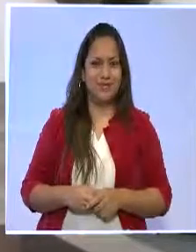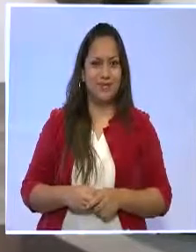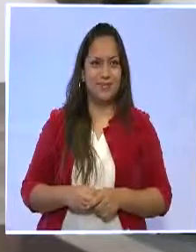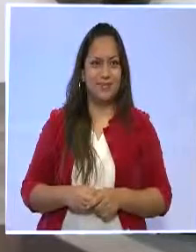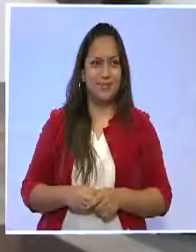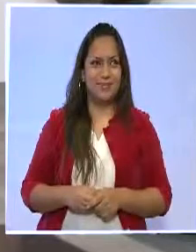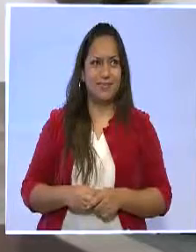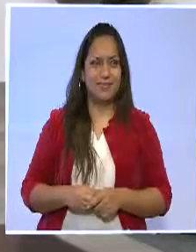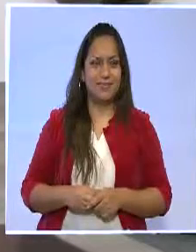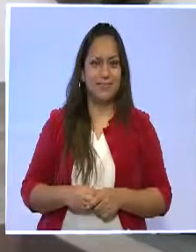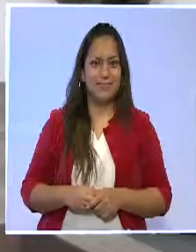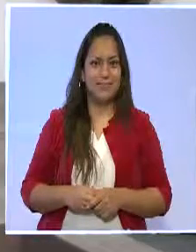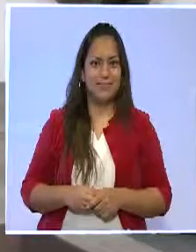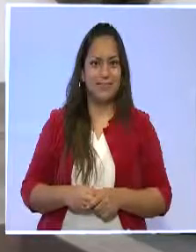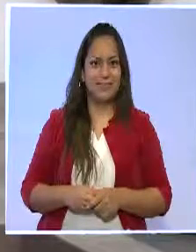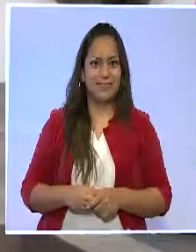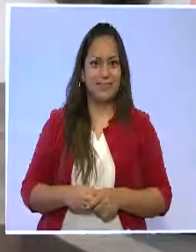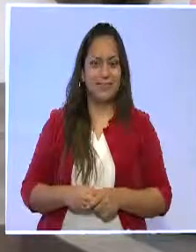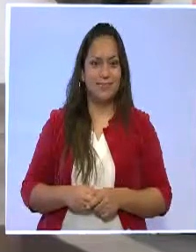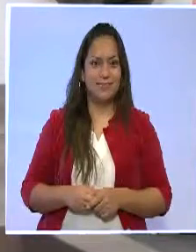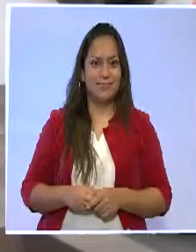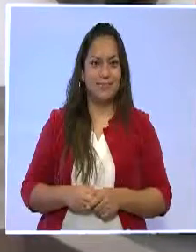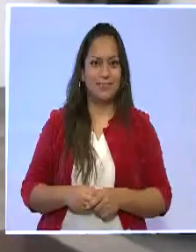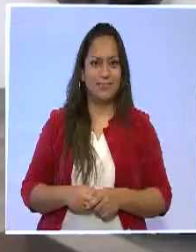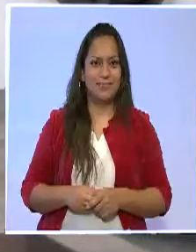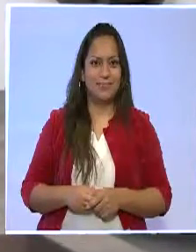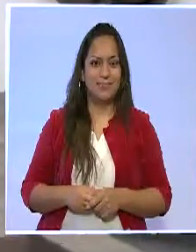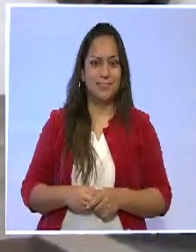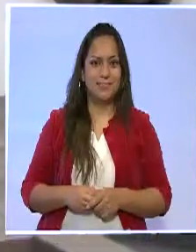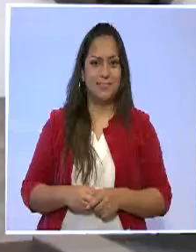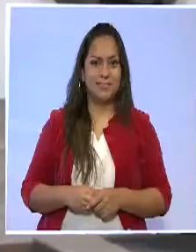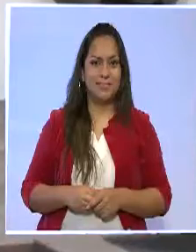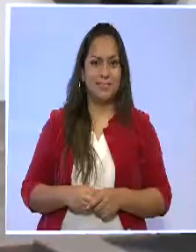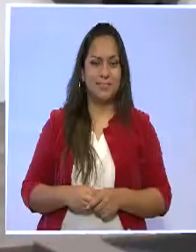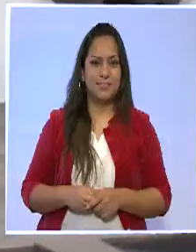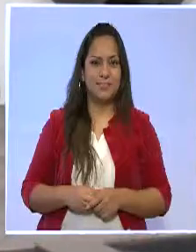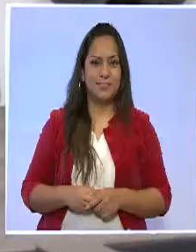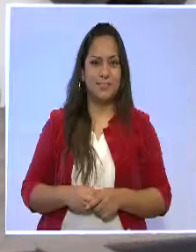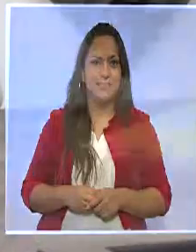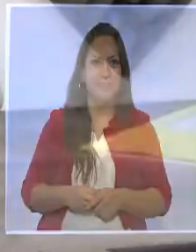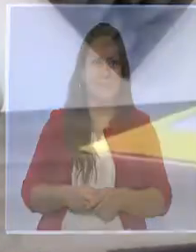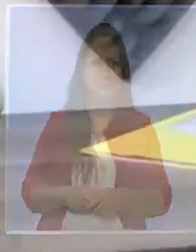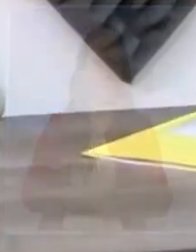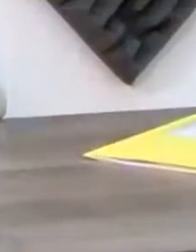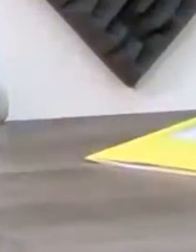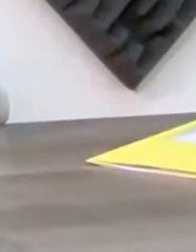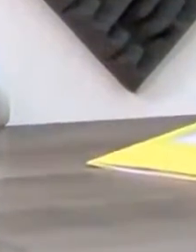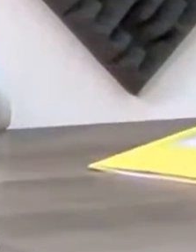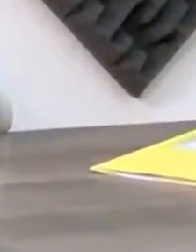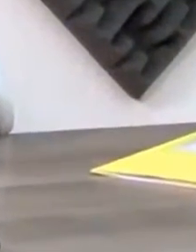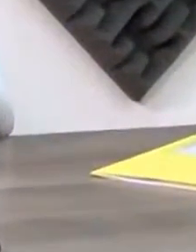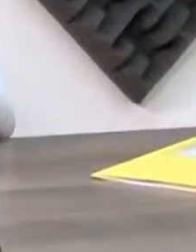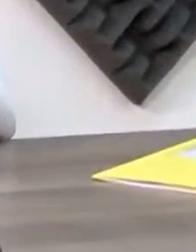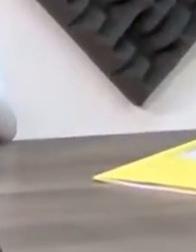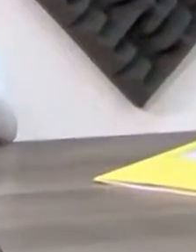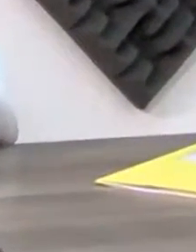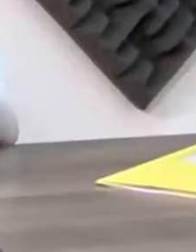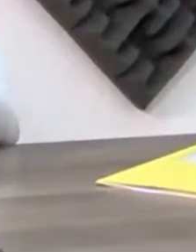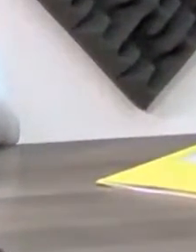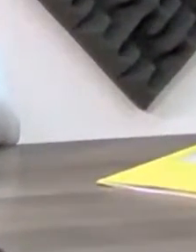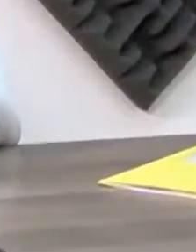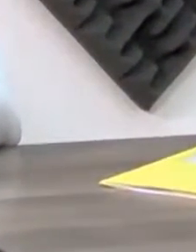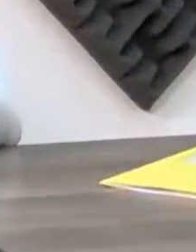contigo de ley arriba la uip y me with chicas namahsia katana la quit apoya gabriela rivadeneira kick english y chico y